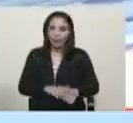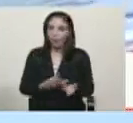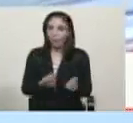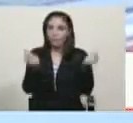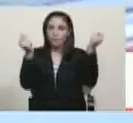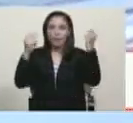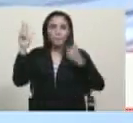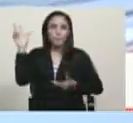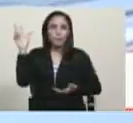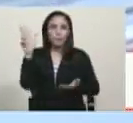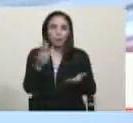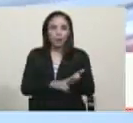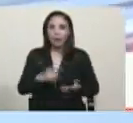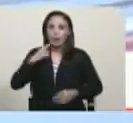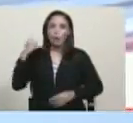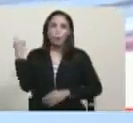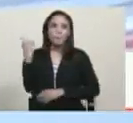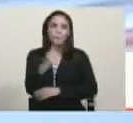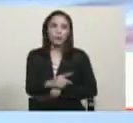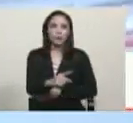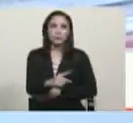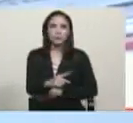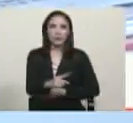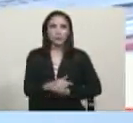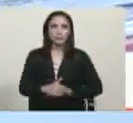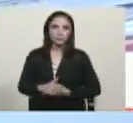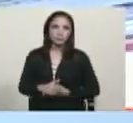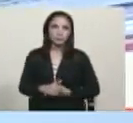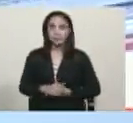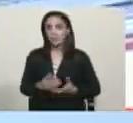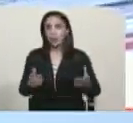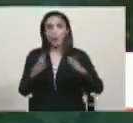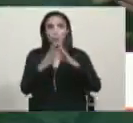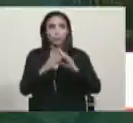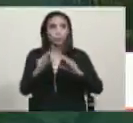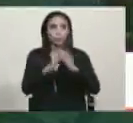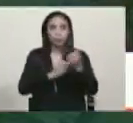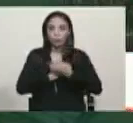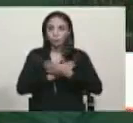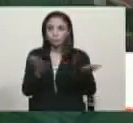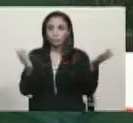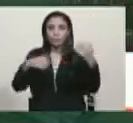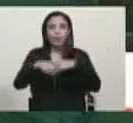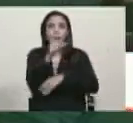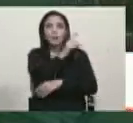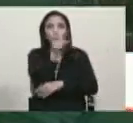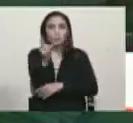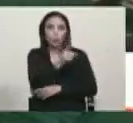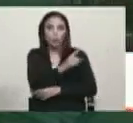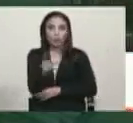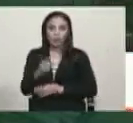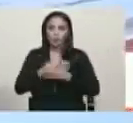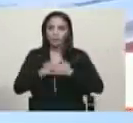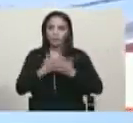inmediato. ¡Cúmplase por el Zulia y para el Zulia!